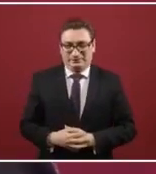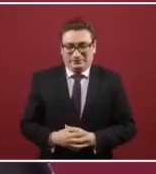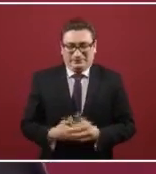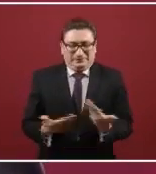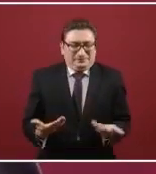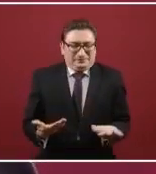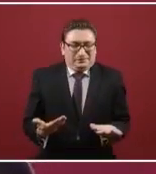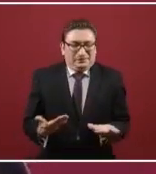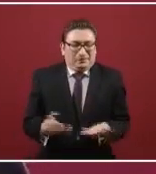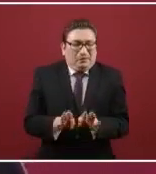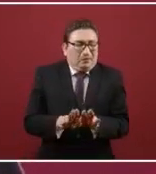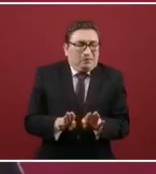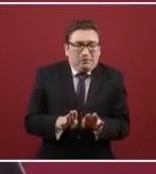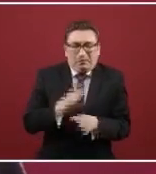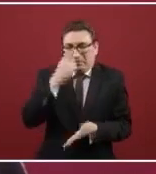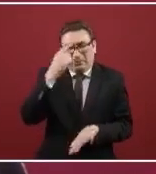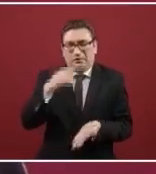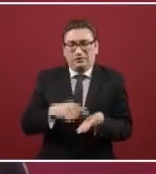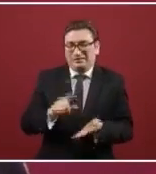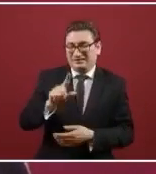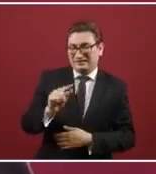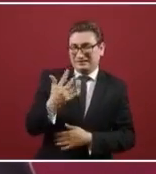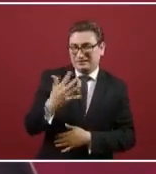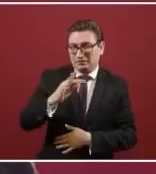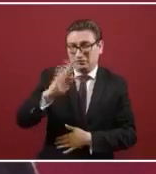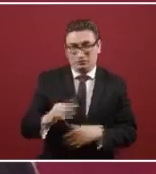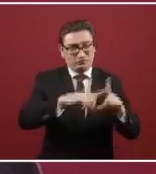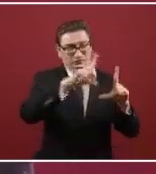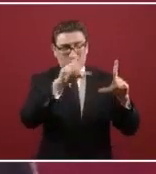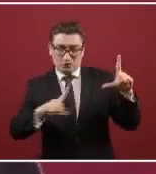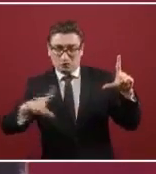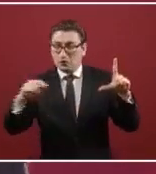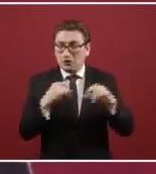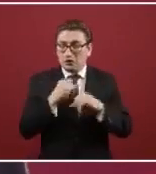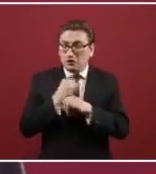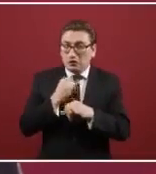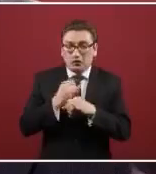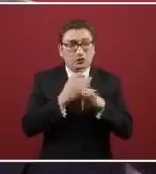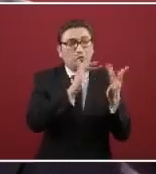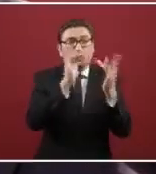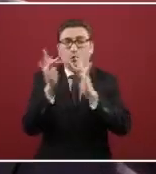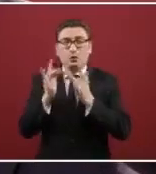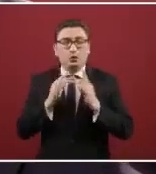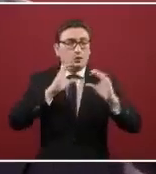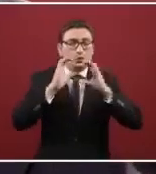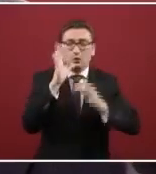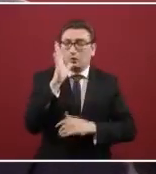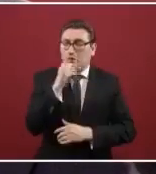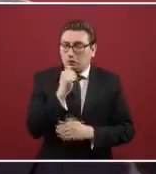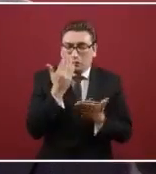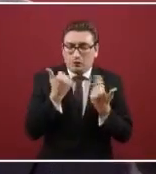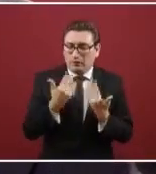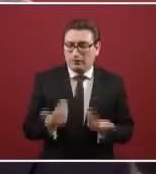No es posible que el 75% del territorio nacional no tenga comunicación por